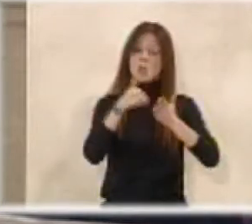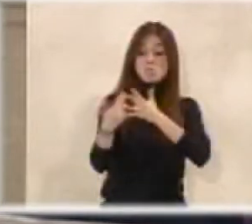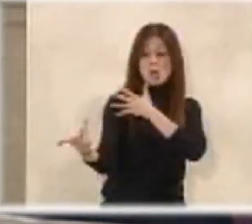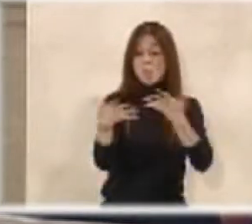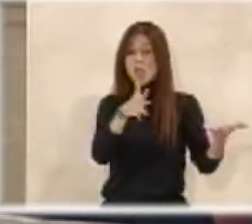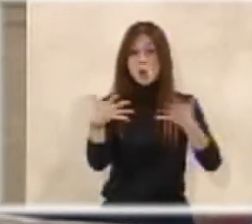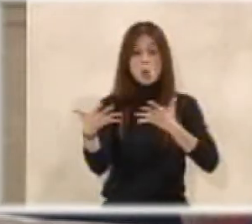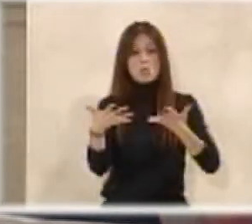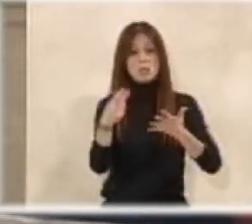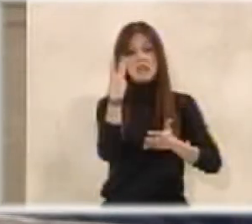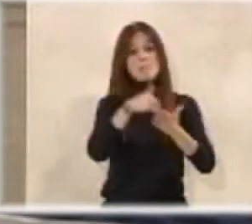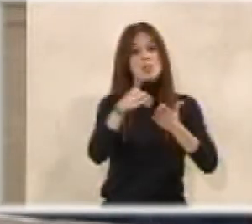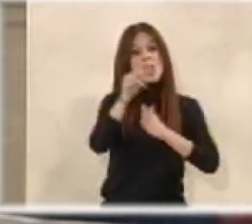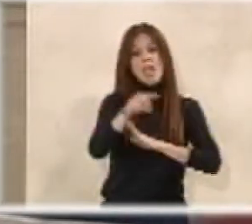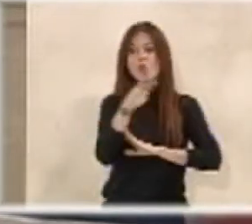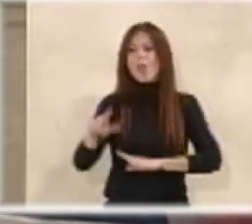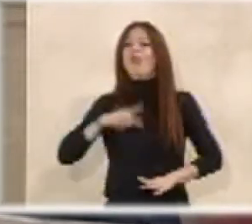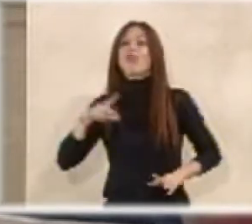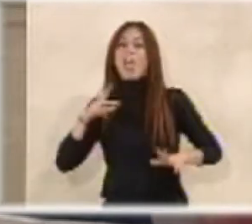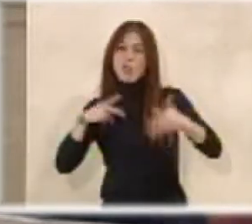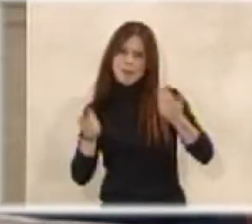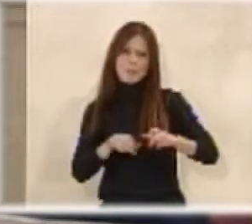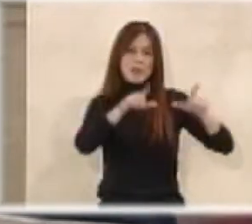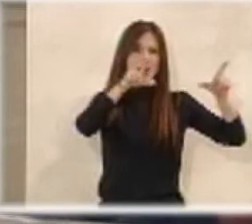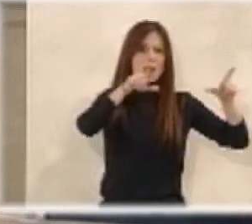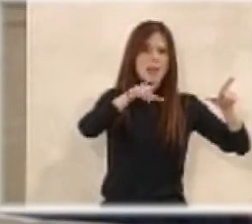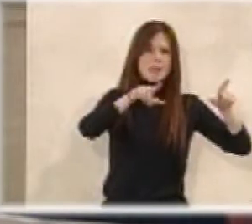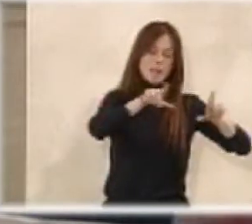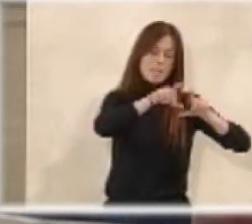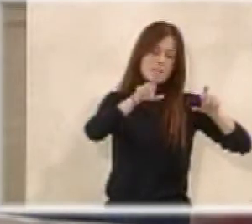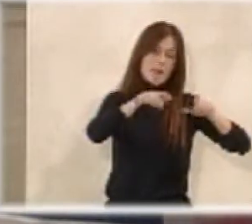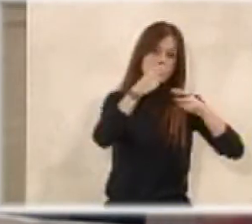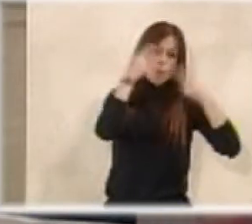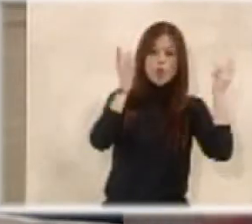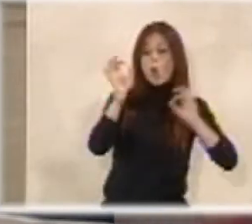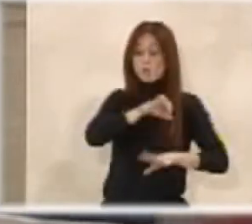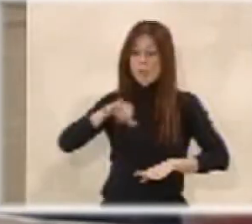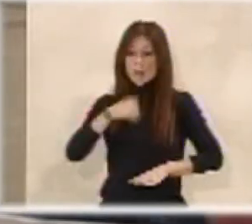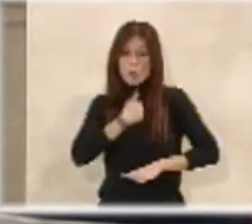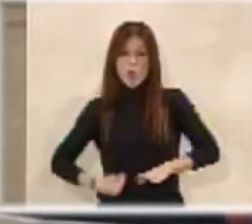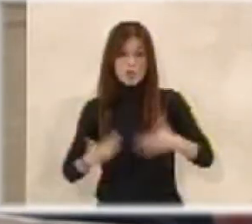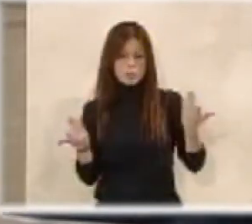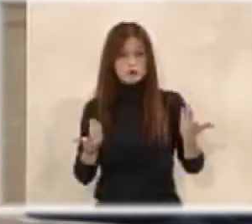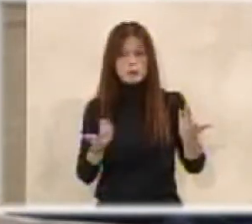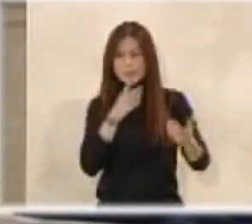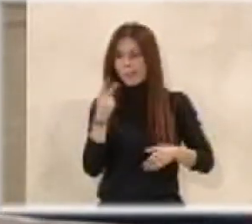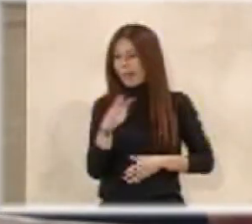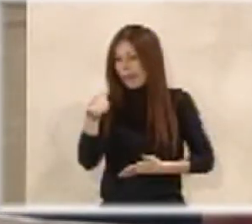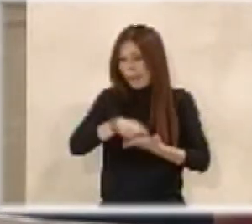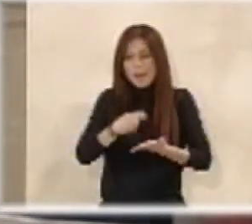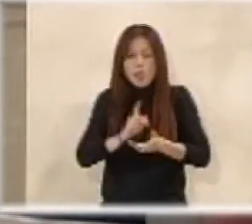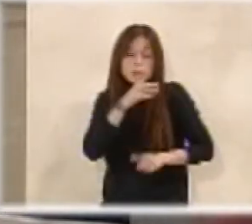aproximadamente de morosos, por así decirlo, entre parcelas y particulares, que fundamental por una cuestión o por otra han dejado de